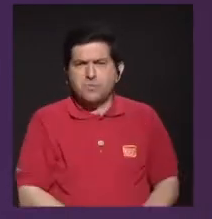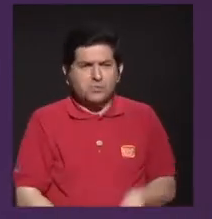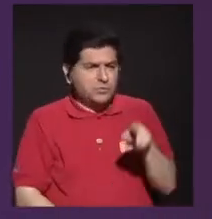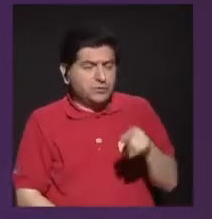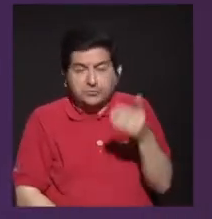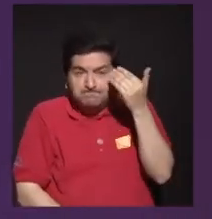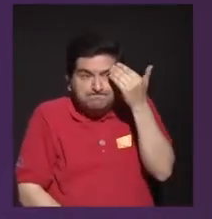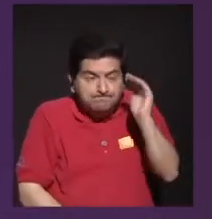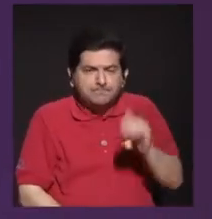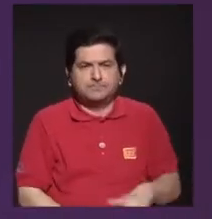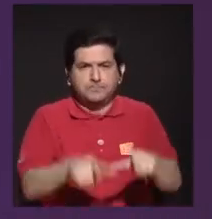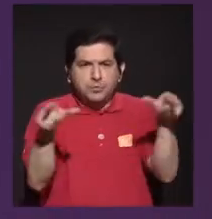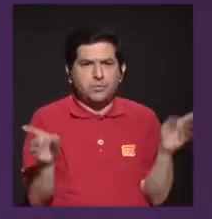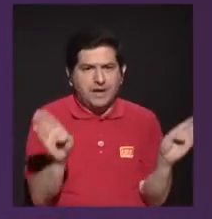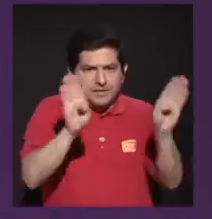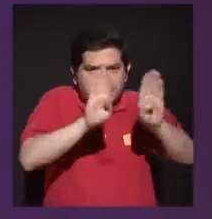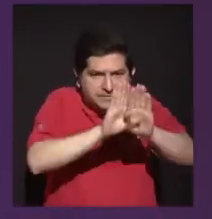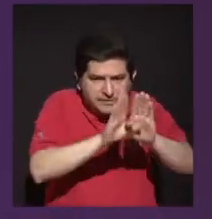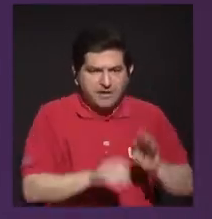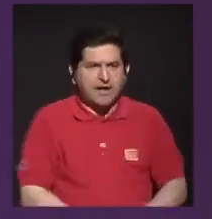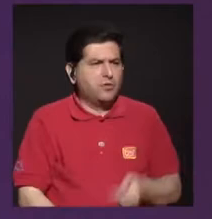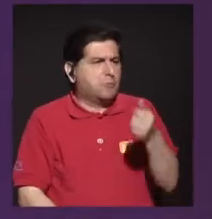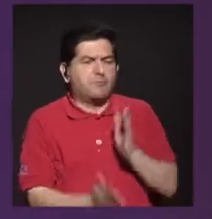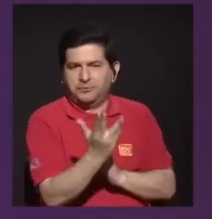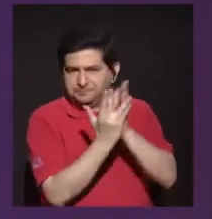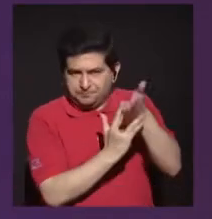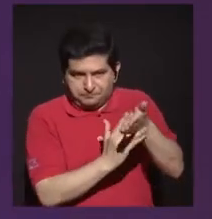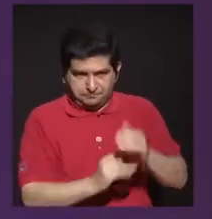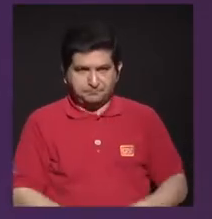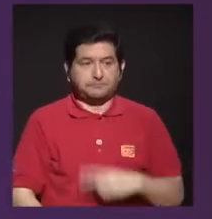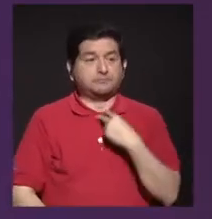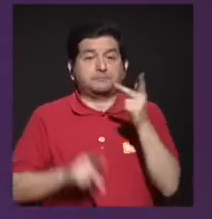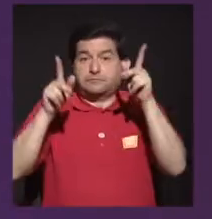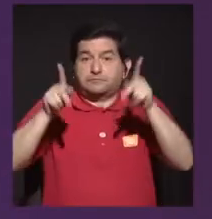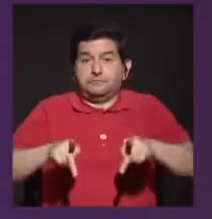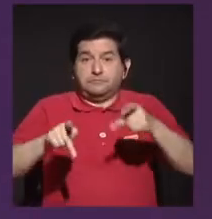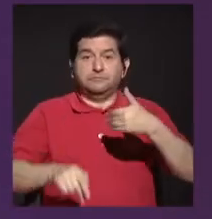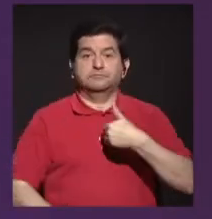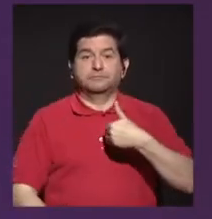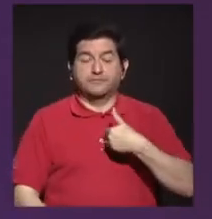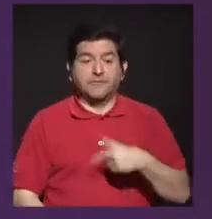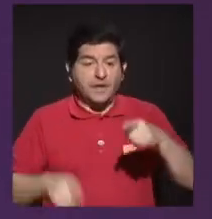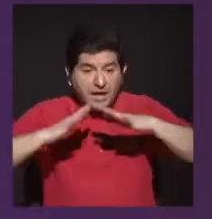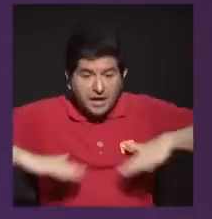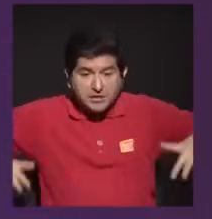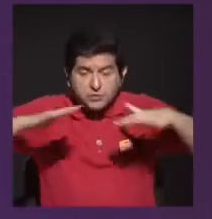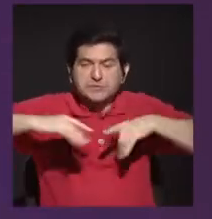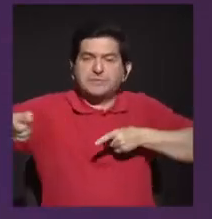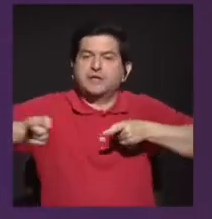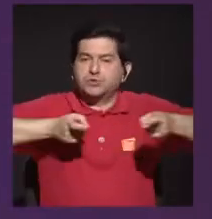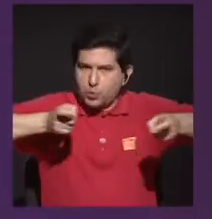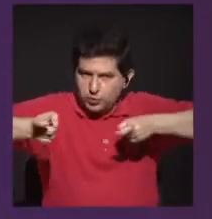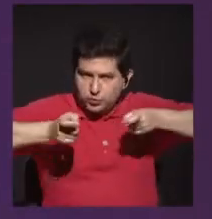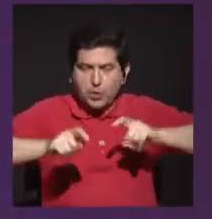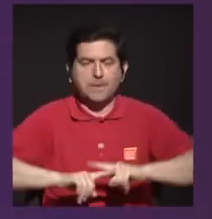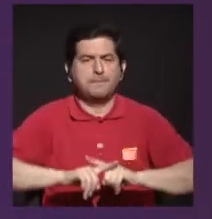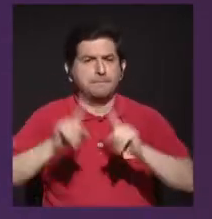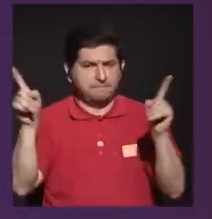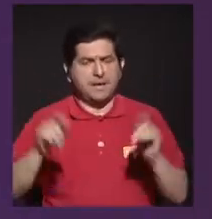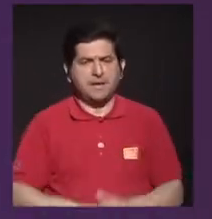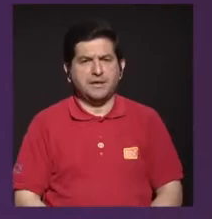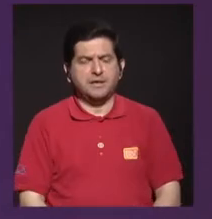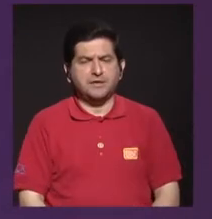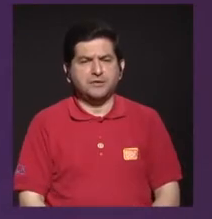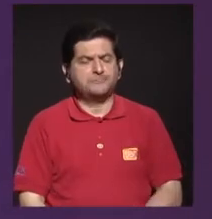es un espacio cerrado al que se tiene poco acceso a la voz de las personas también, porque es un espacio de control, claro. Pero